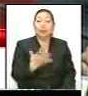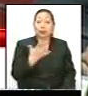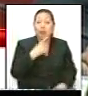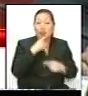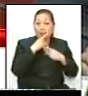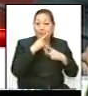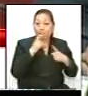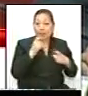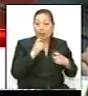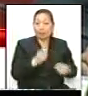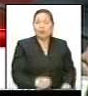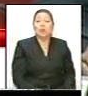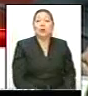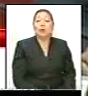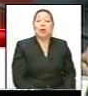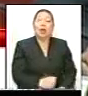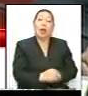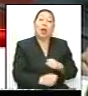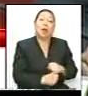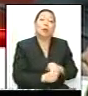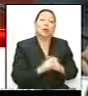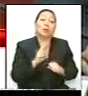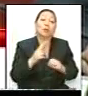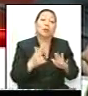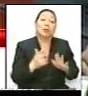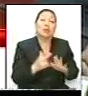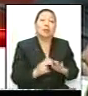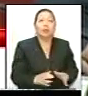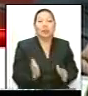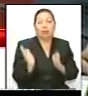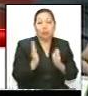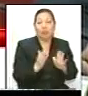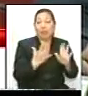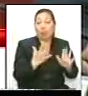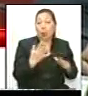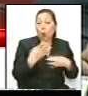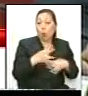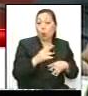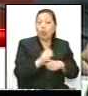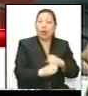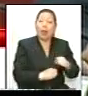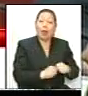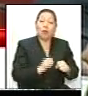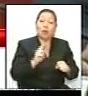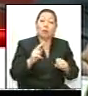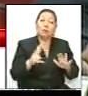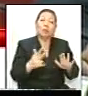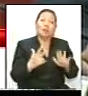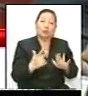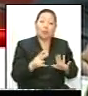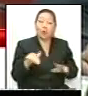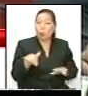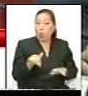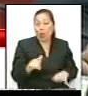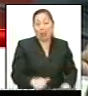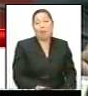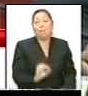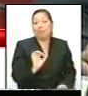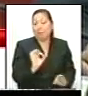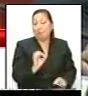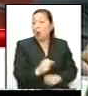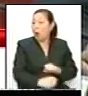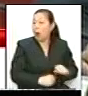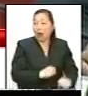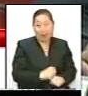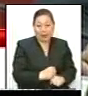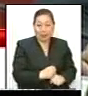de marzo del 2018 y el 10 de julio del 2018 en ambos casos.